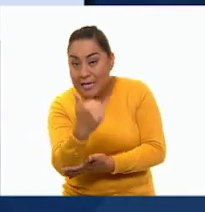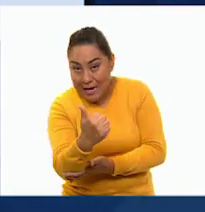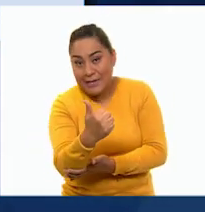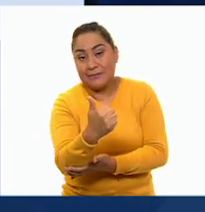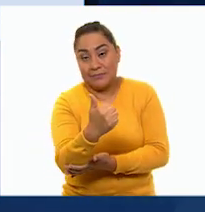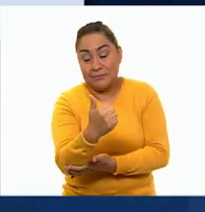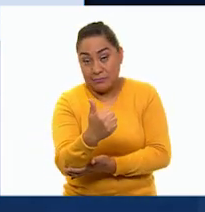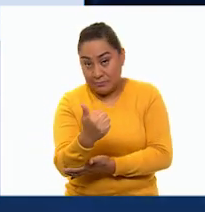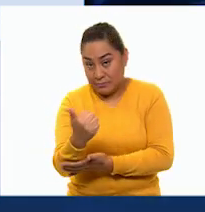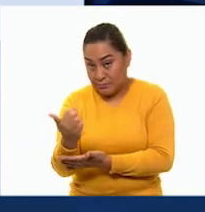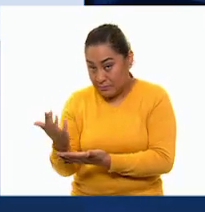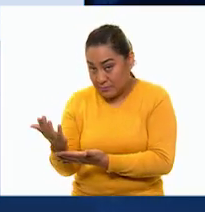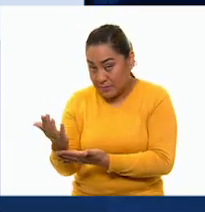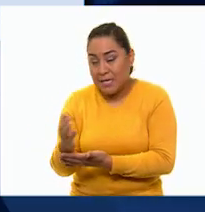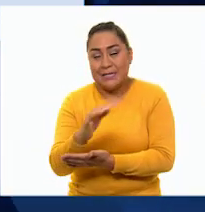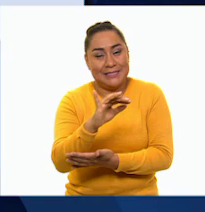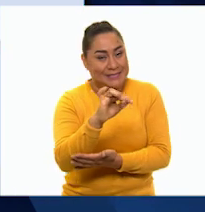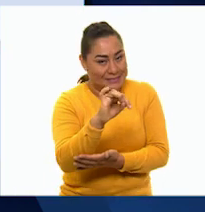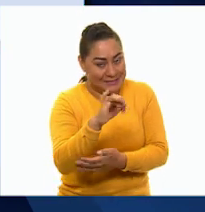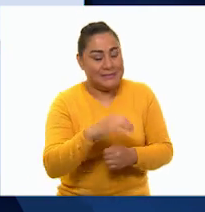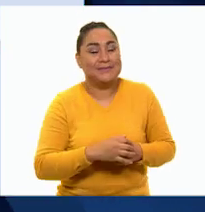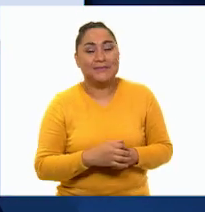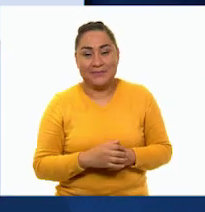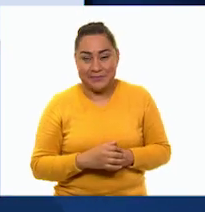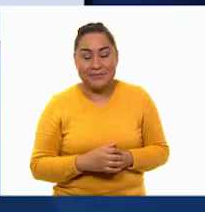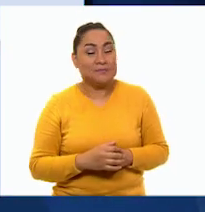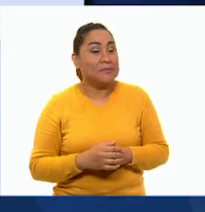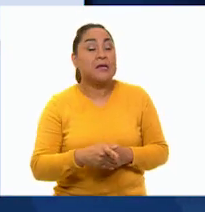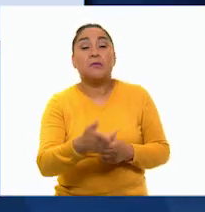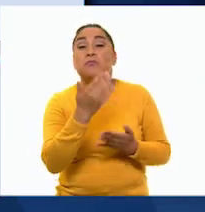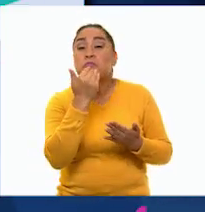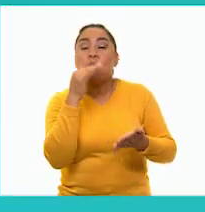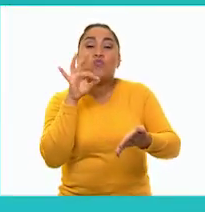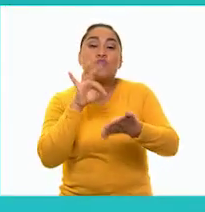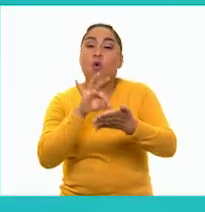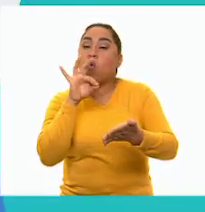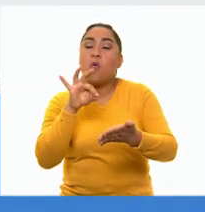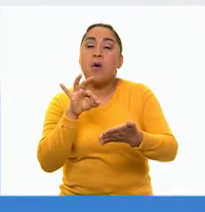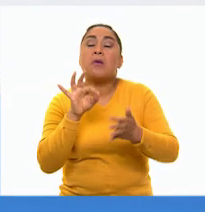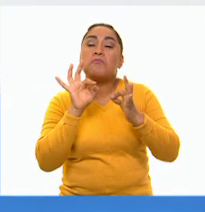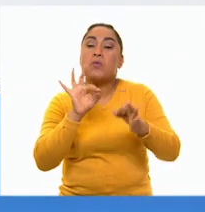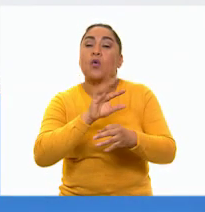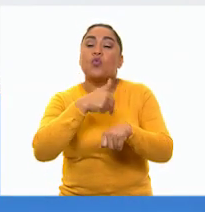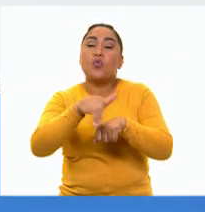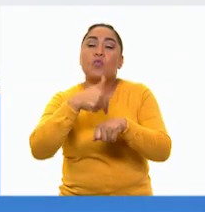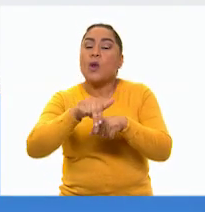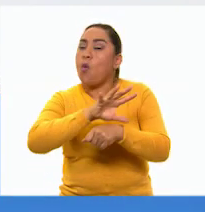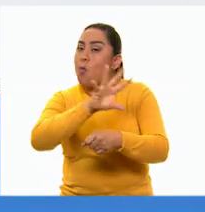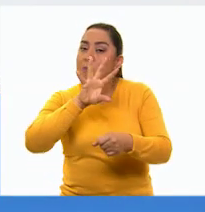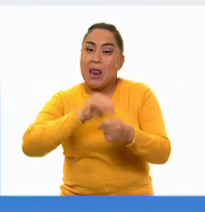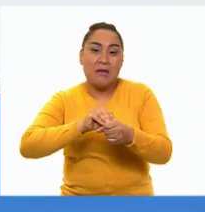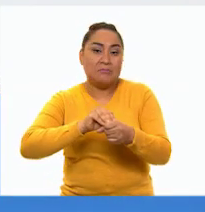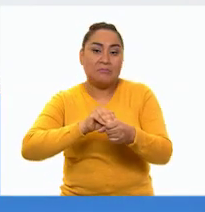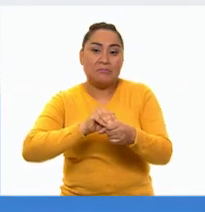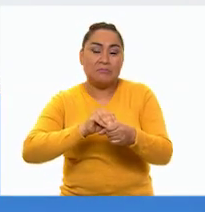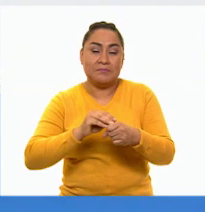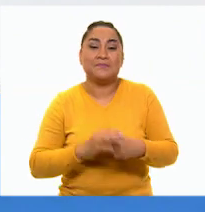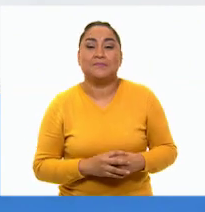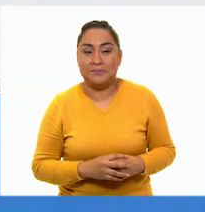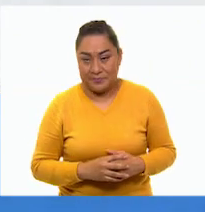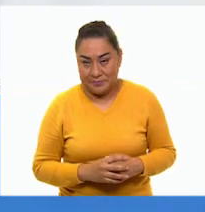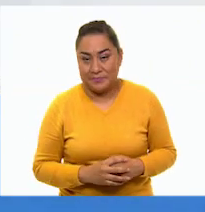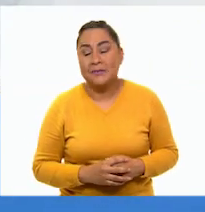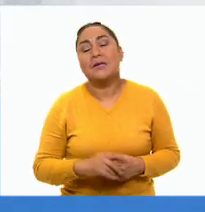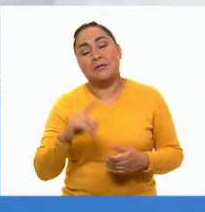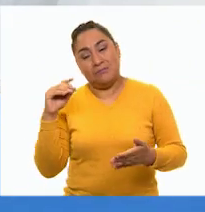186, ¿verdad, maestra? Sí, porque ahí no hay números decimales, tenemos un número entero. Ajá. Entonces